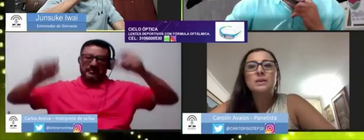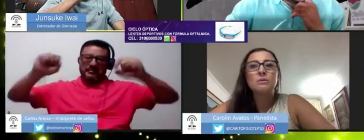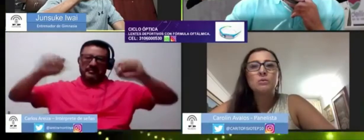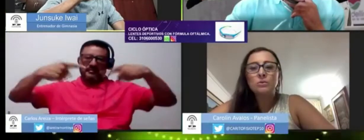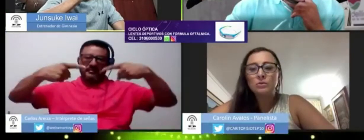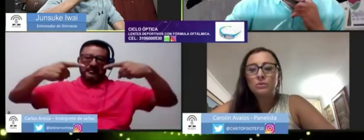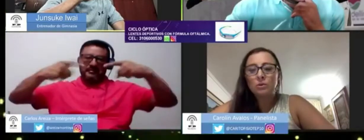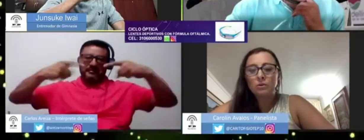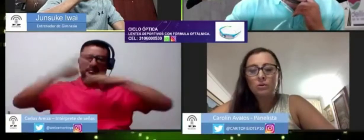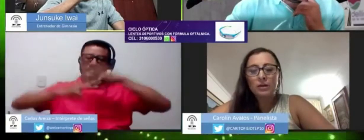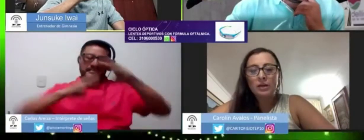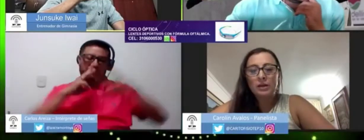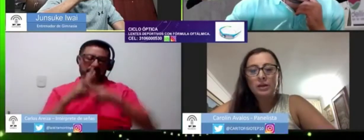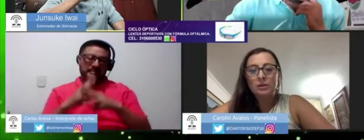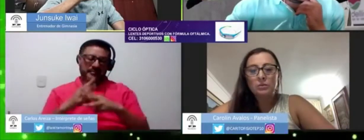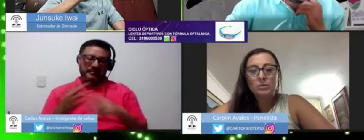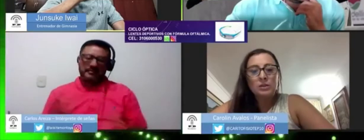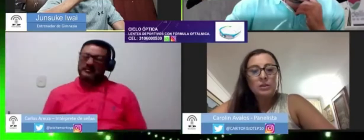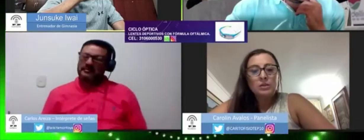del Mundo.